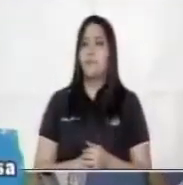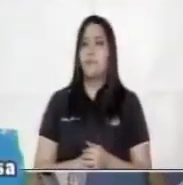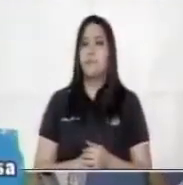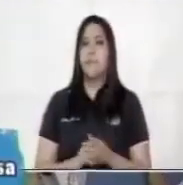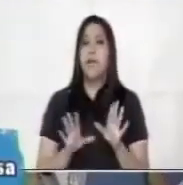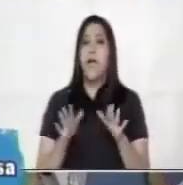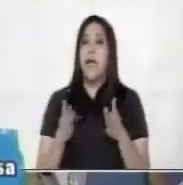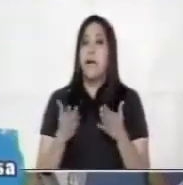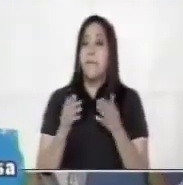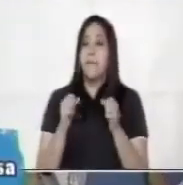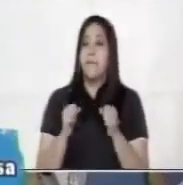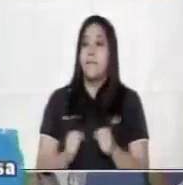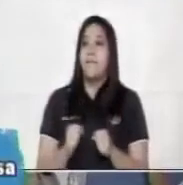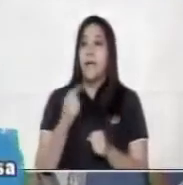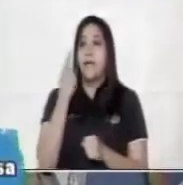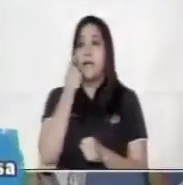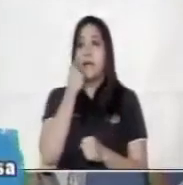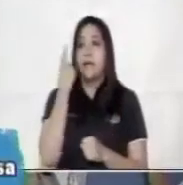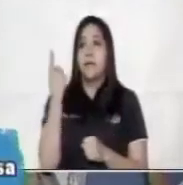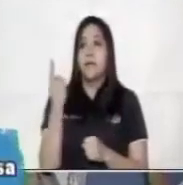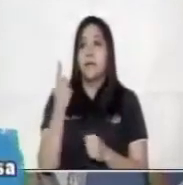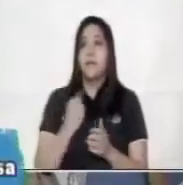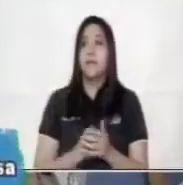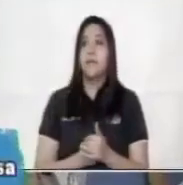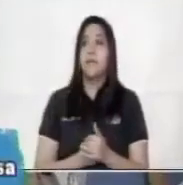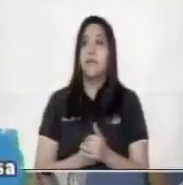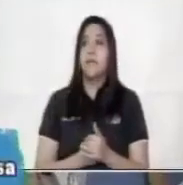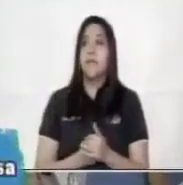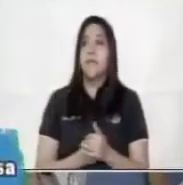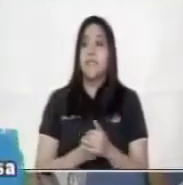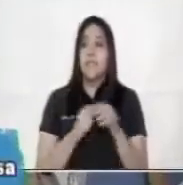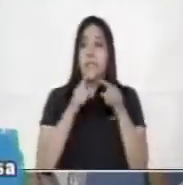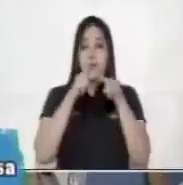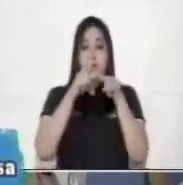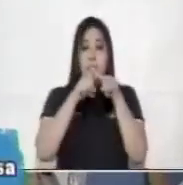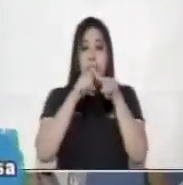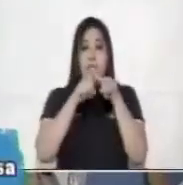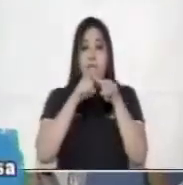Para los valores de X,